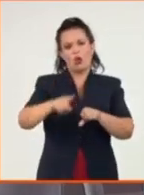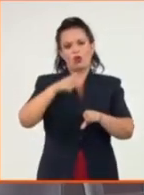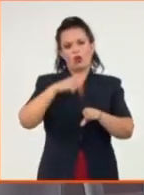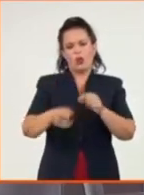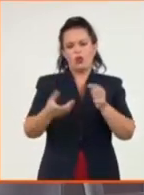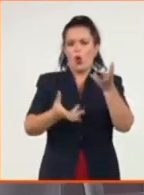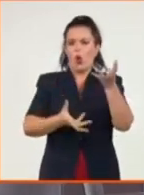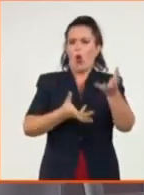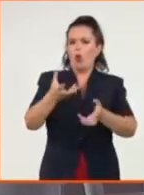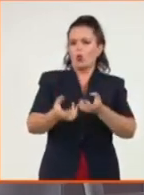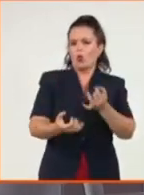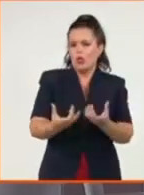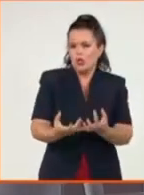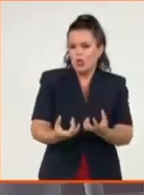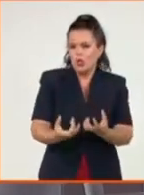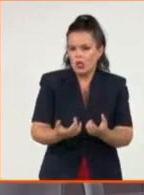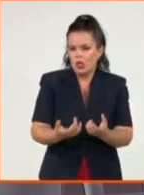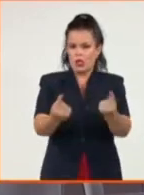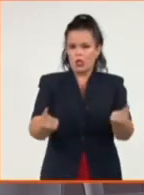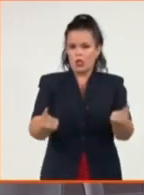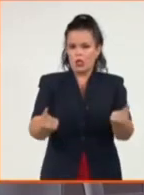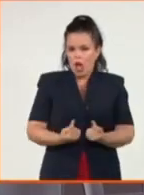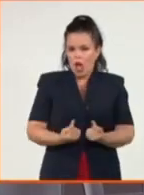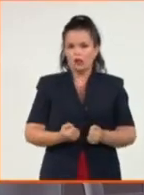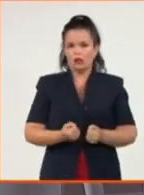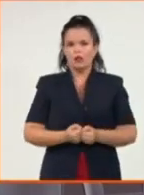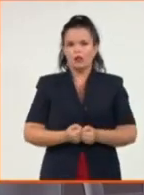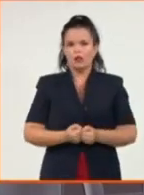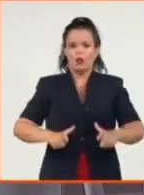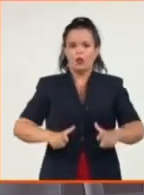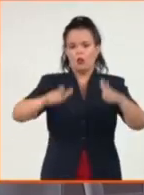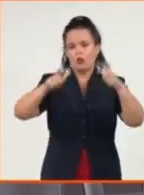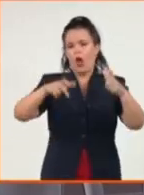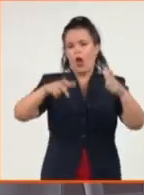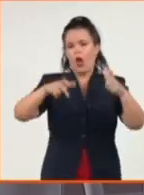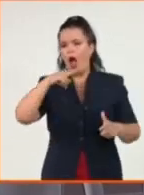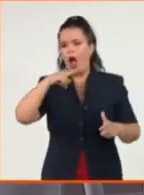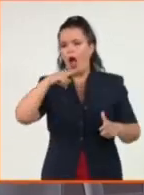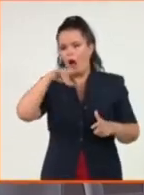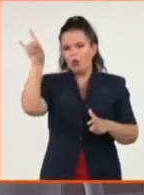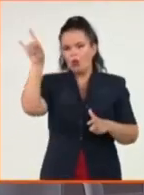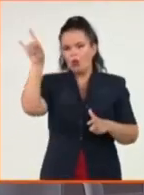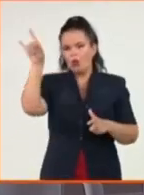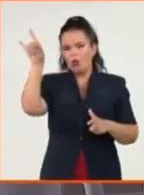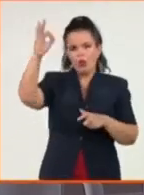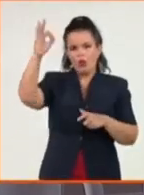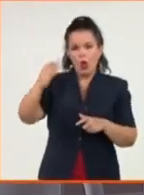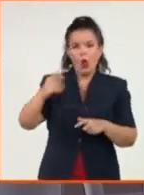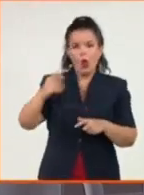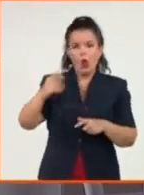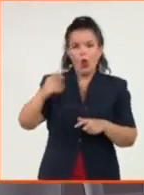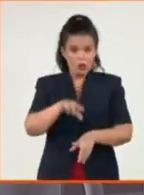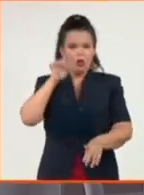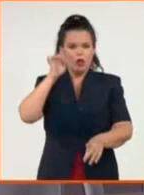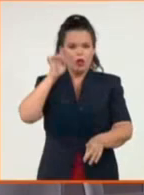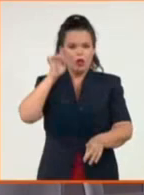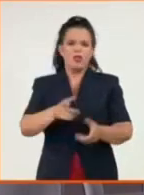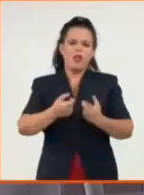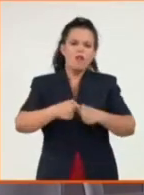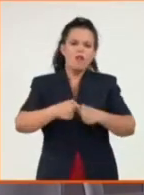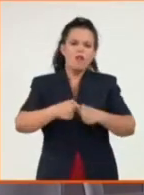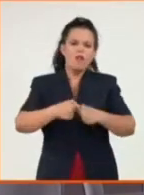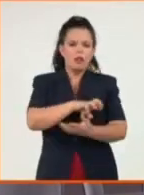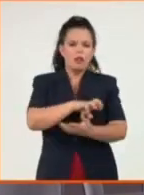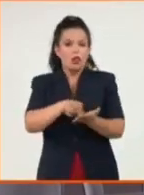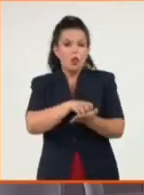fomentando incrementando estos financiamientos para tratar de mantener de alguna forma este estos sentidos en las redes también